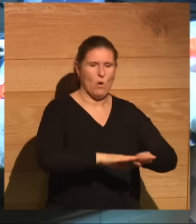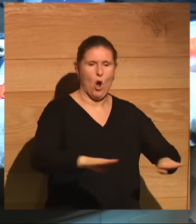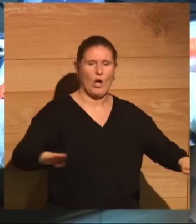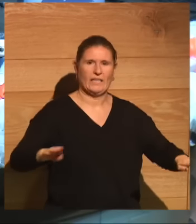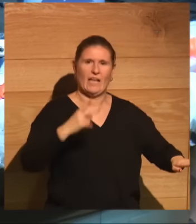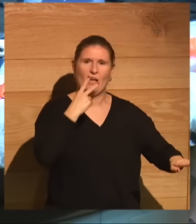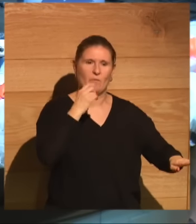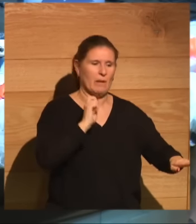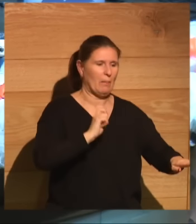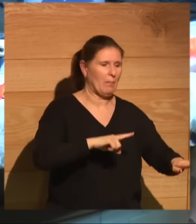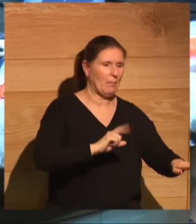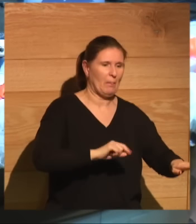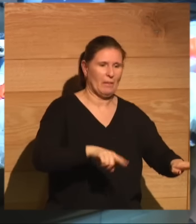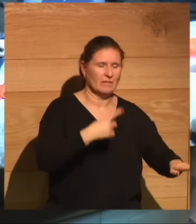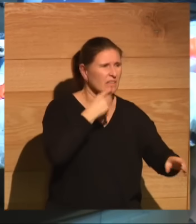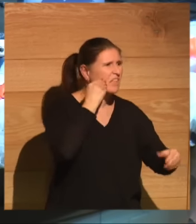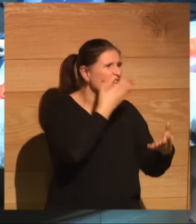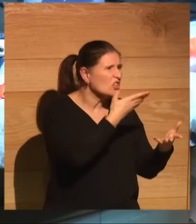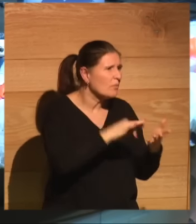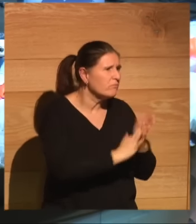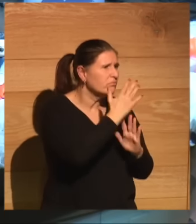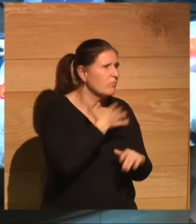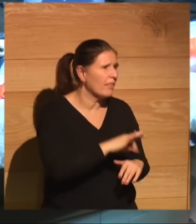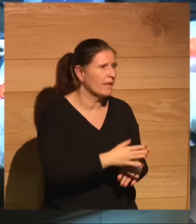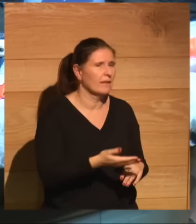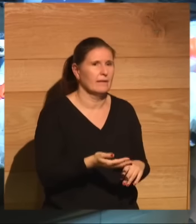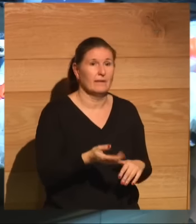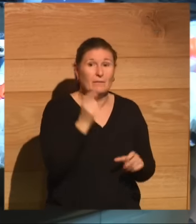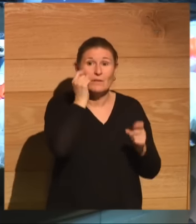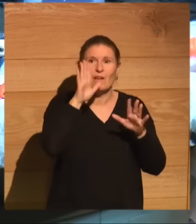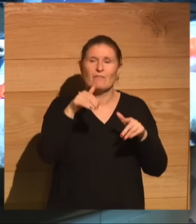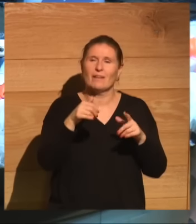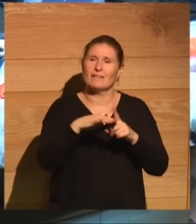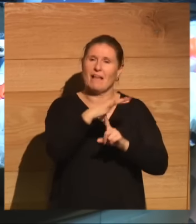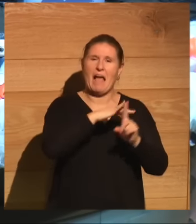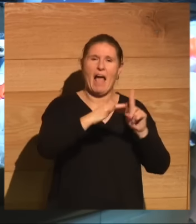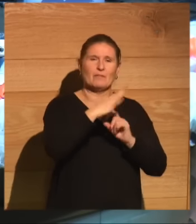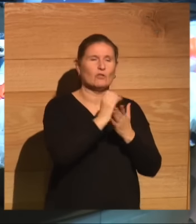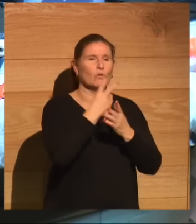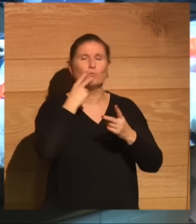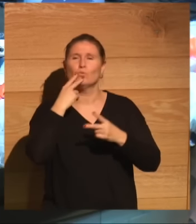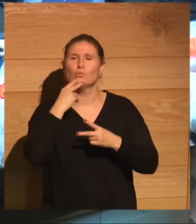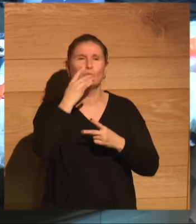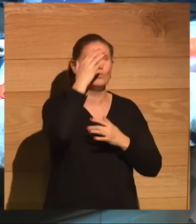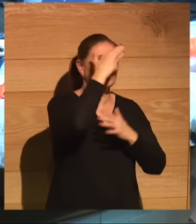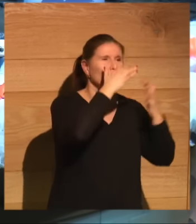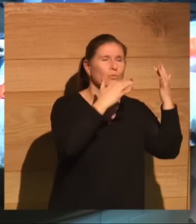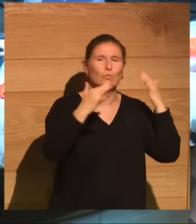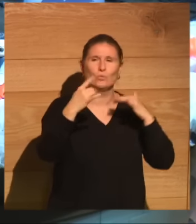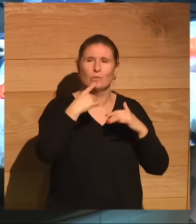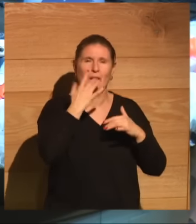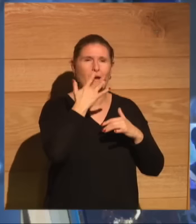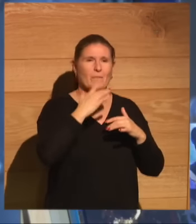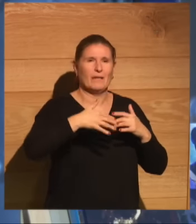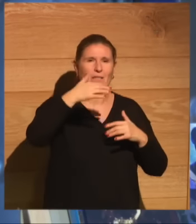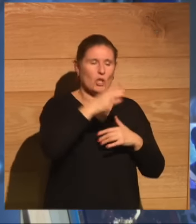moquete, estáis tontos. Pero te das cuenta de cómo te ambienta bien, que está todo el mundo fumando allí y de repente estás viendo todo amarillo, todos las paredes.